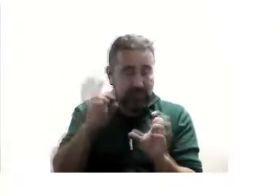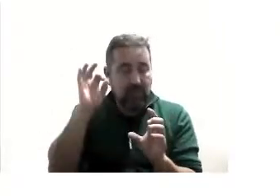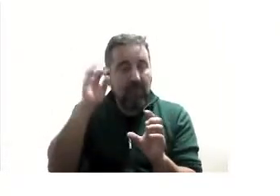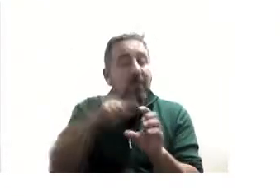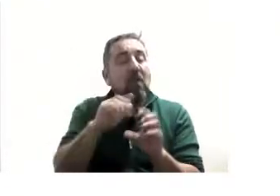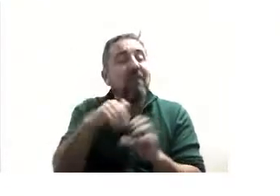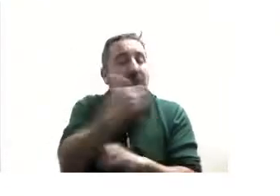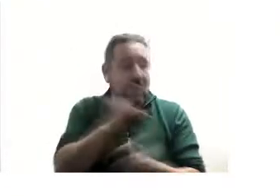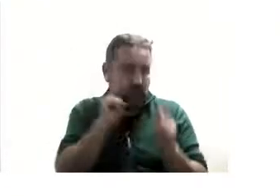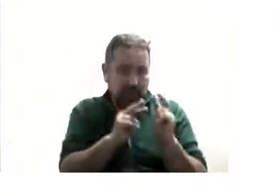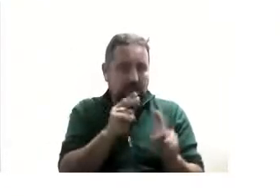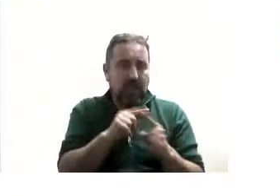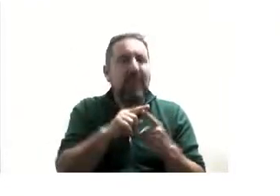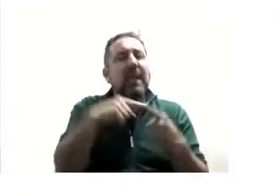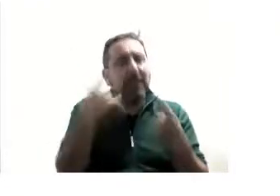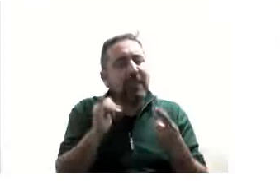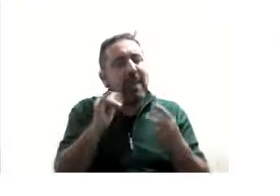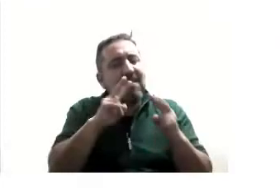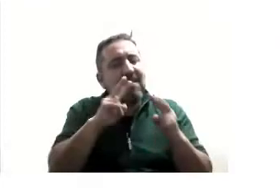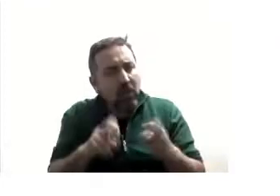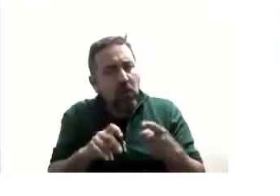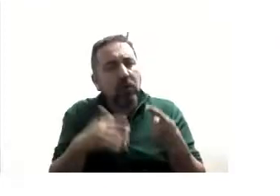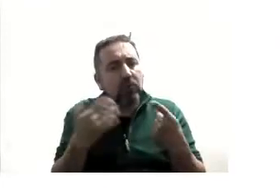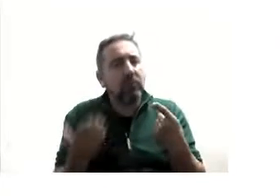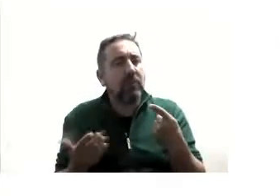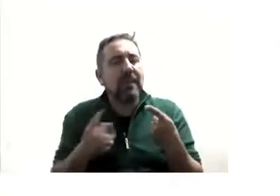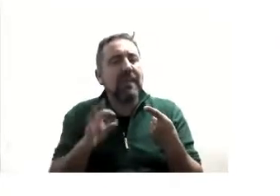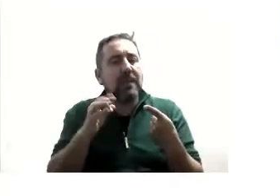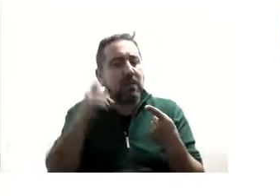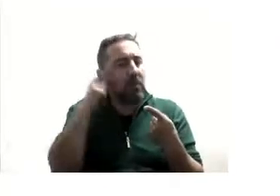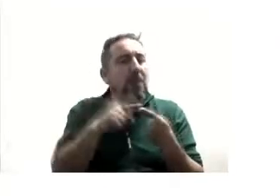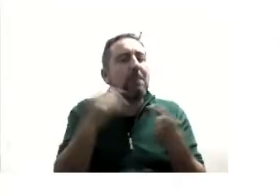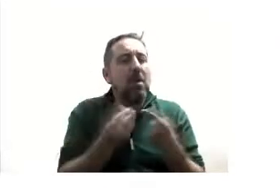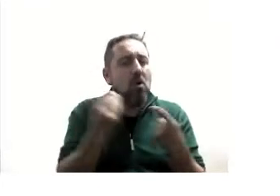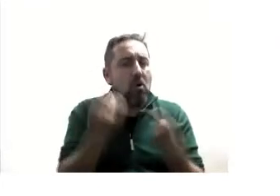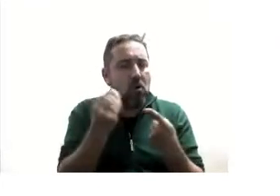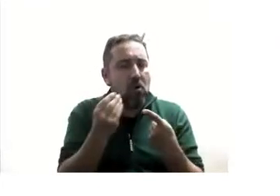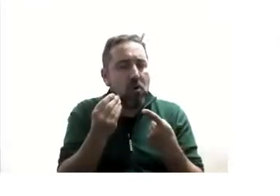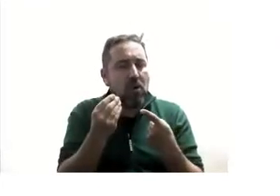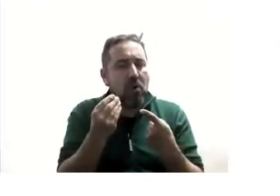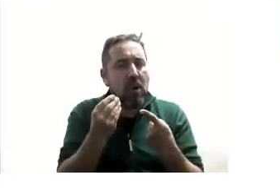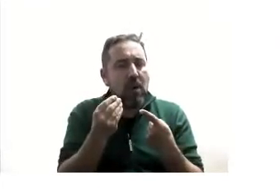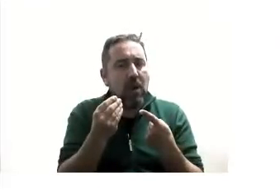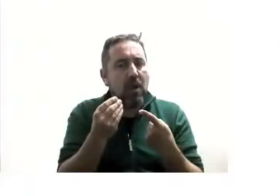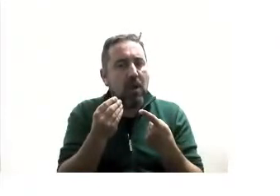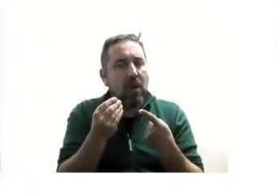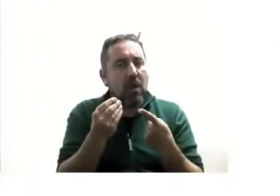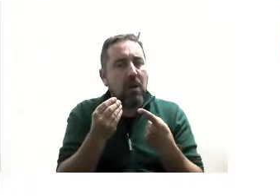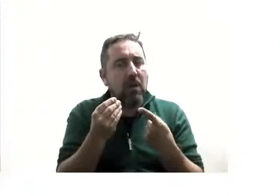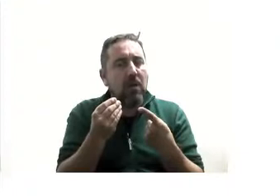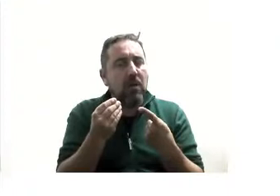también están abiertas líneas de investigación para mejorar todo lo que es